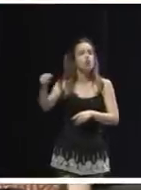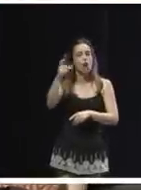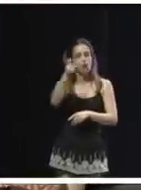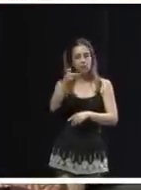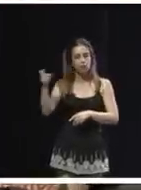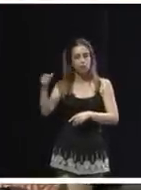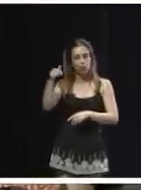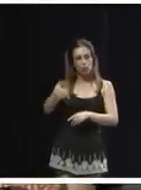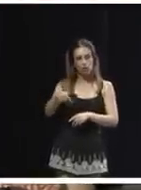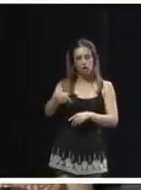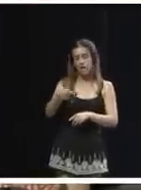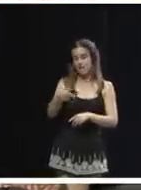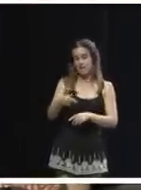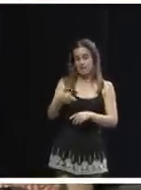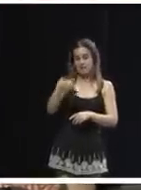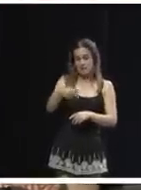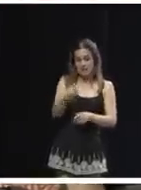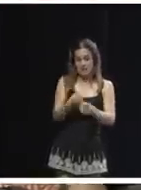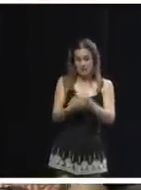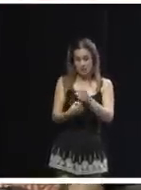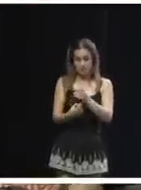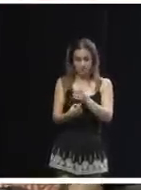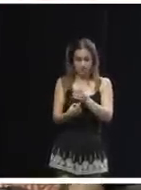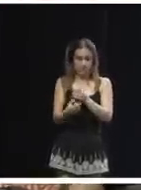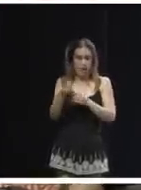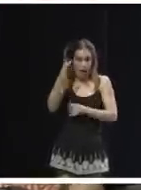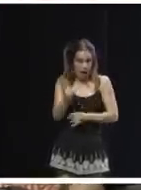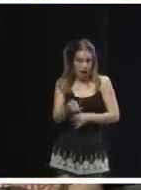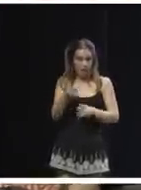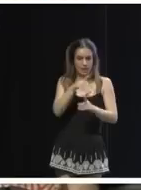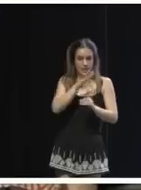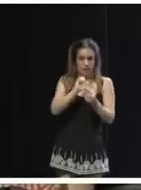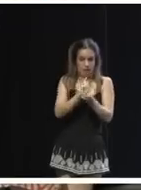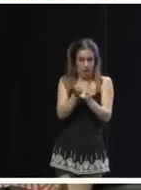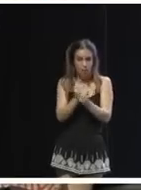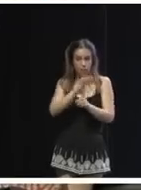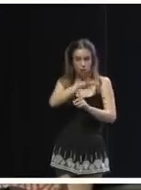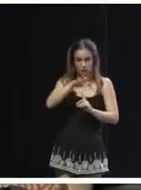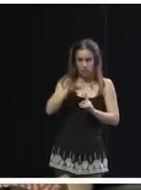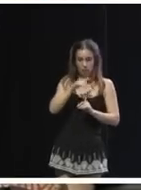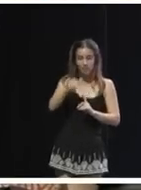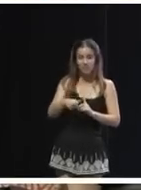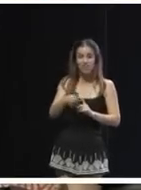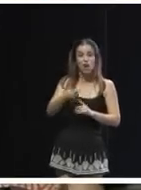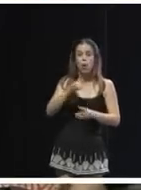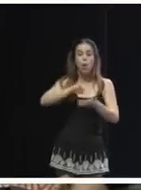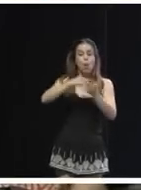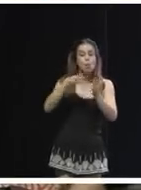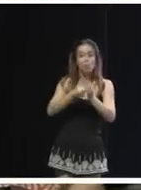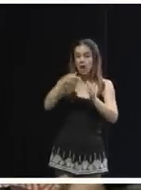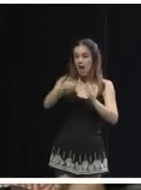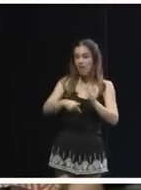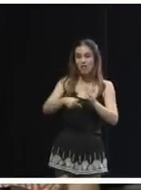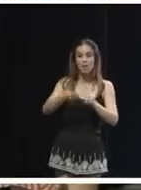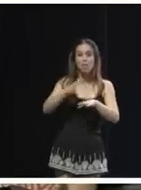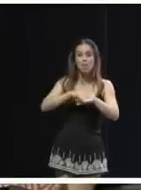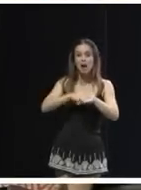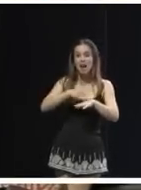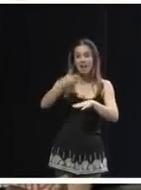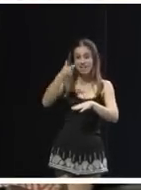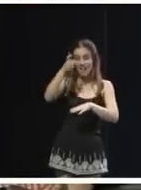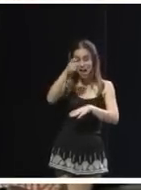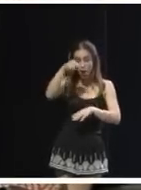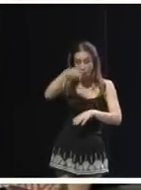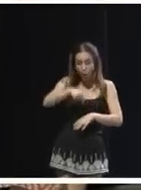ya estamos actuando. Hemos tenido que hacer un plan para prohibir que días como hoy los trabajadores y las trabajadoras salgan a